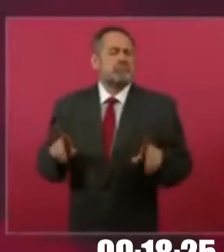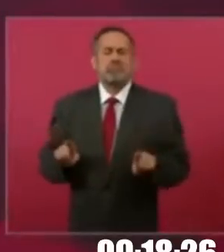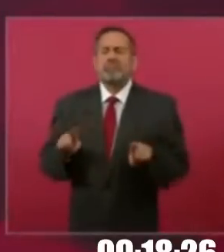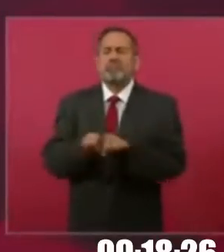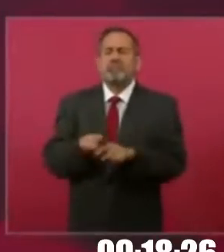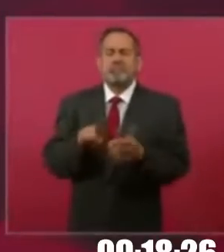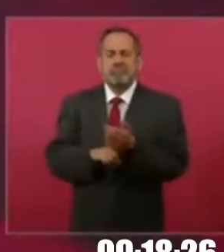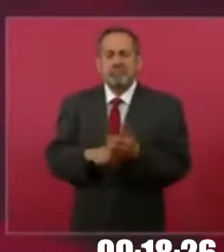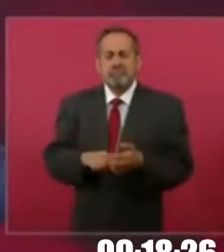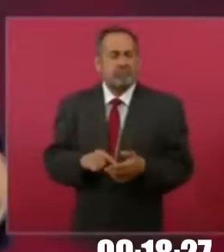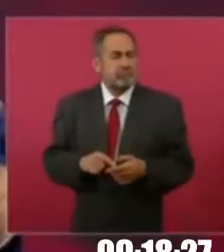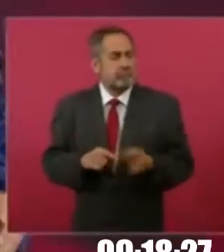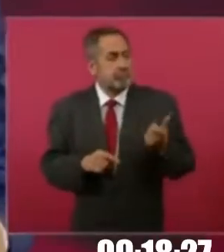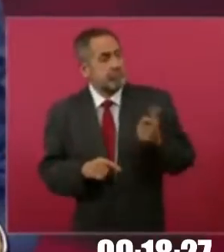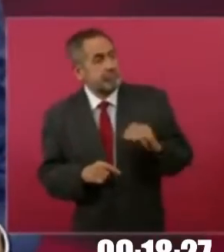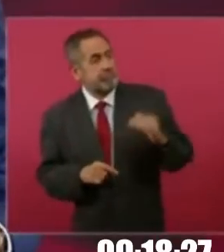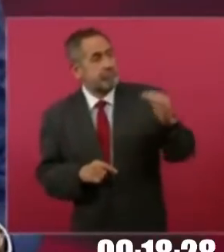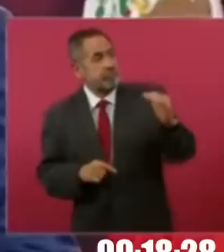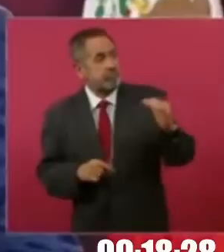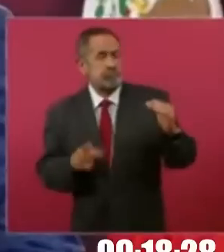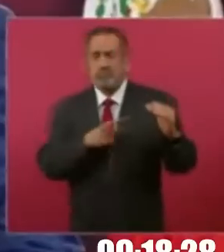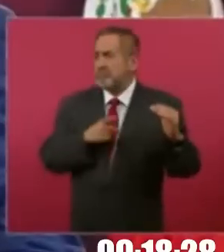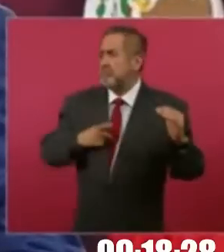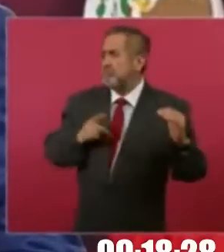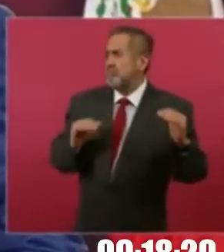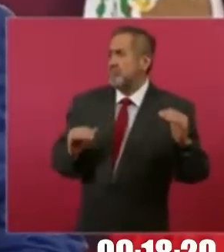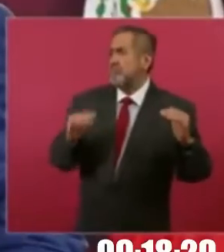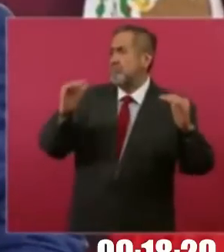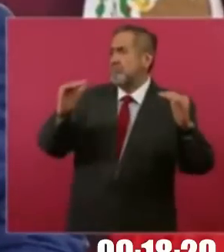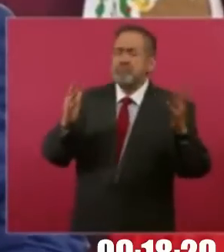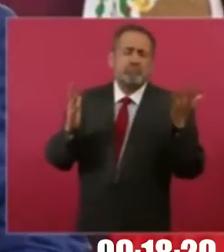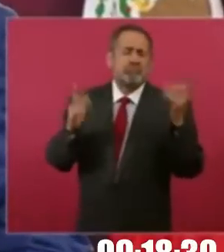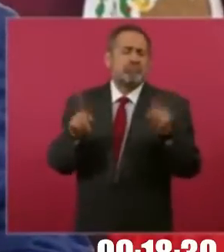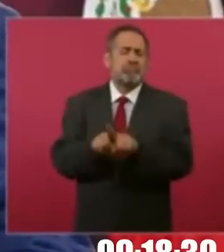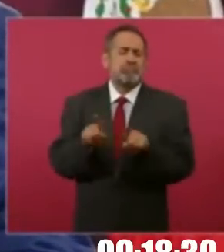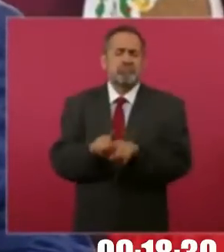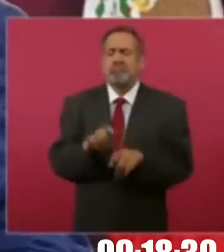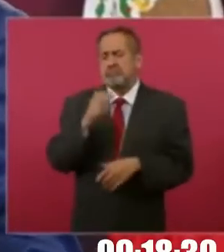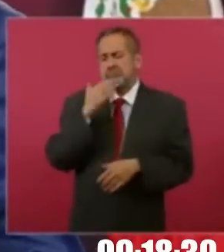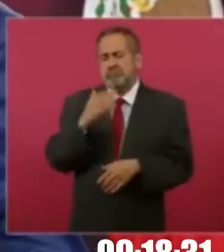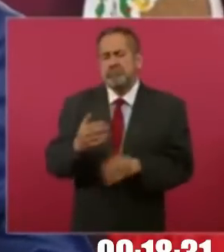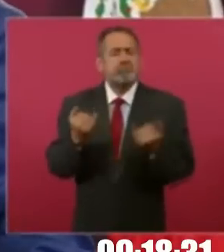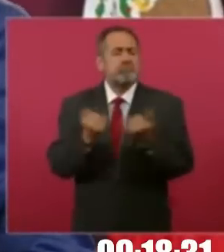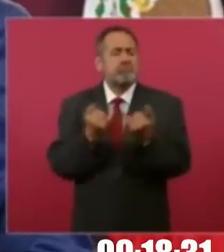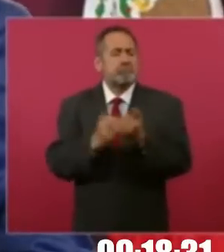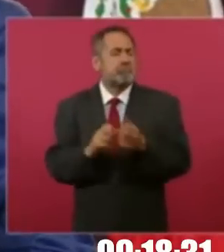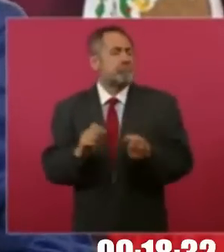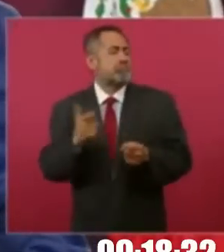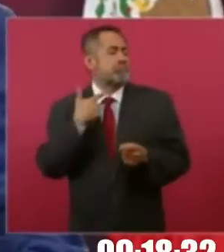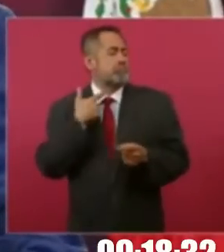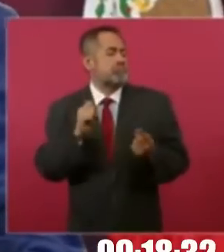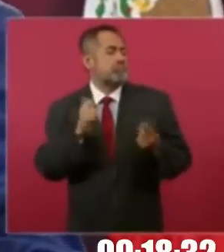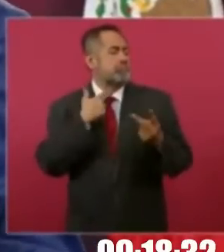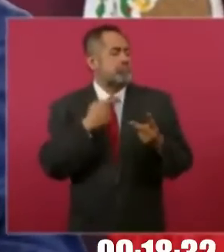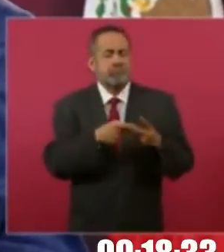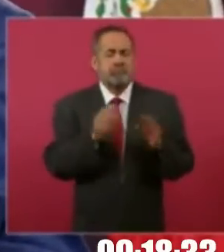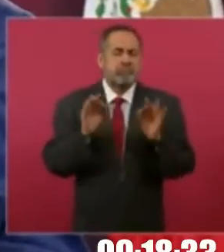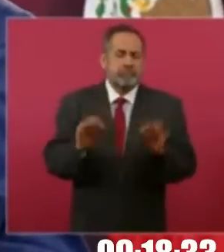que el incremento de deuda de los dos últimos sexenios no